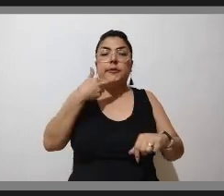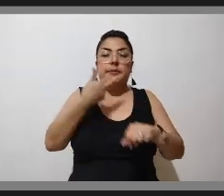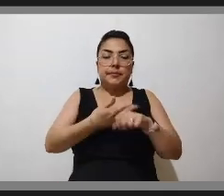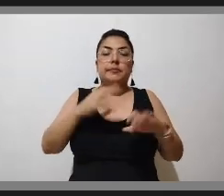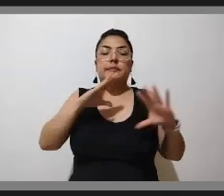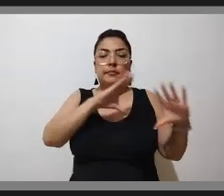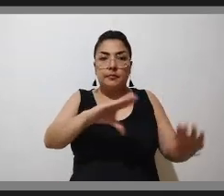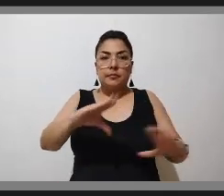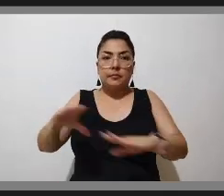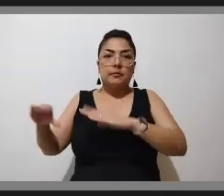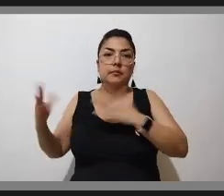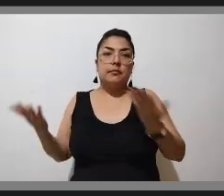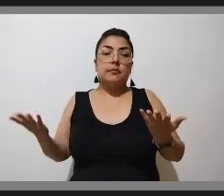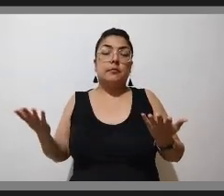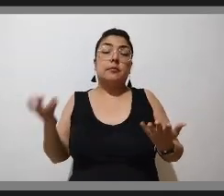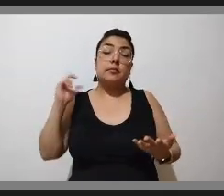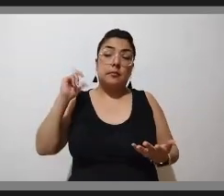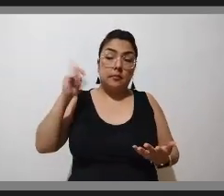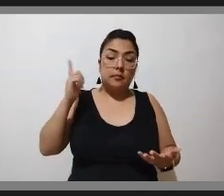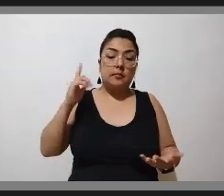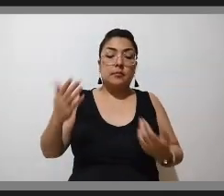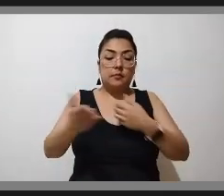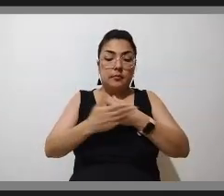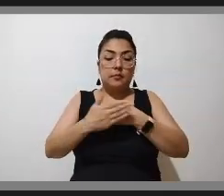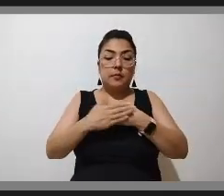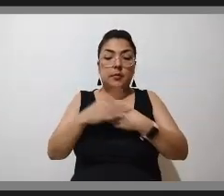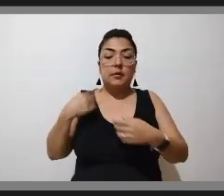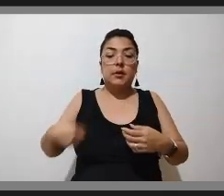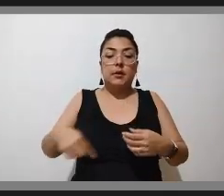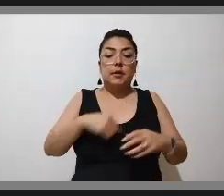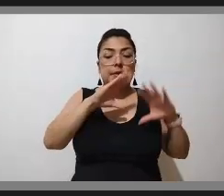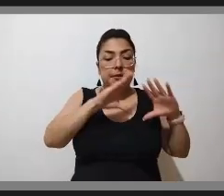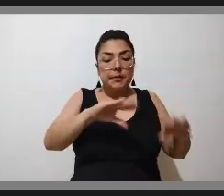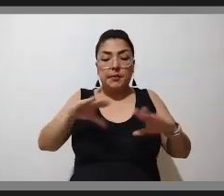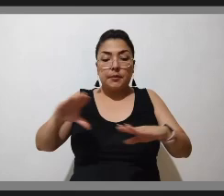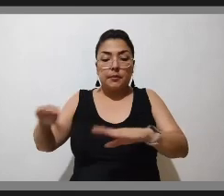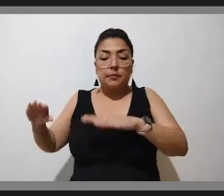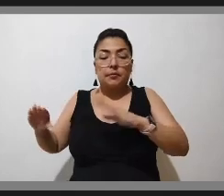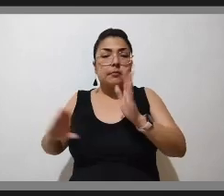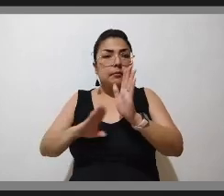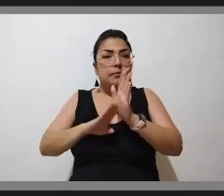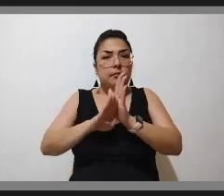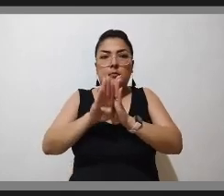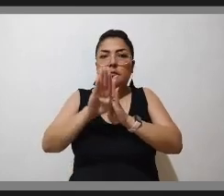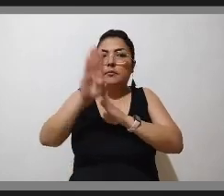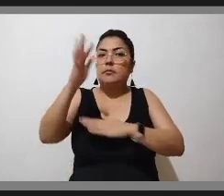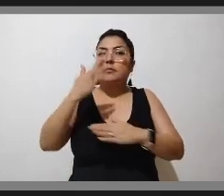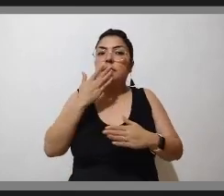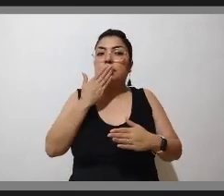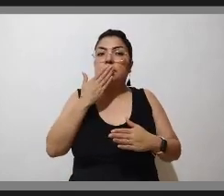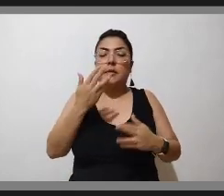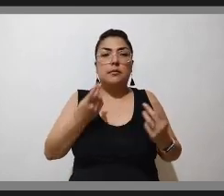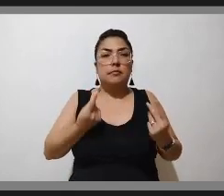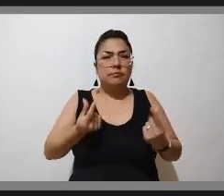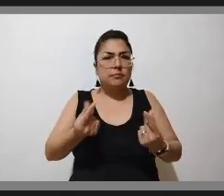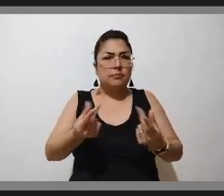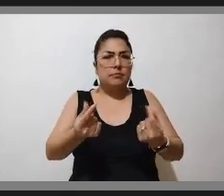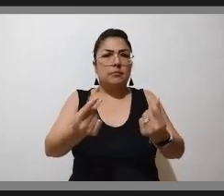que pronto podamos evolucionar de una manera acelerada. Yo catalogaría a esta época en que